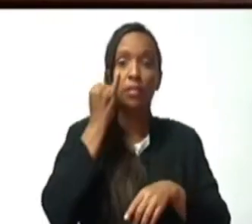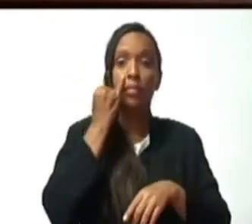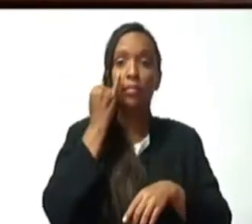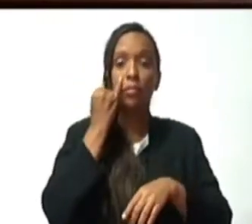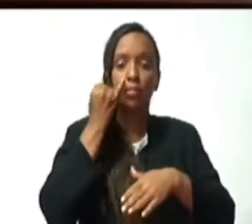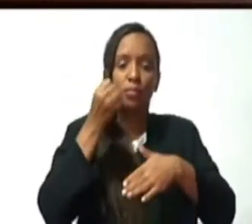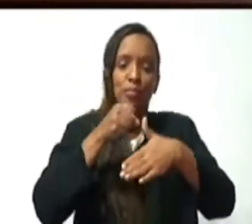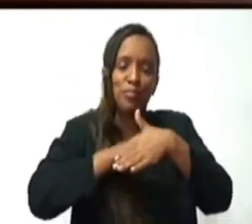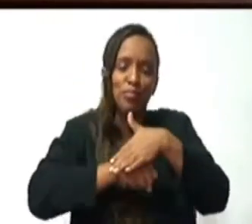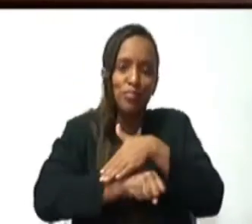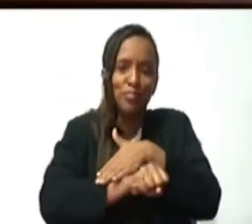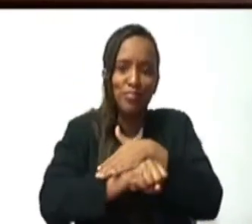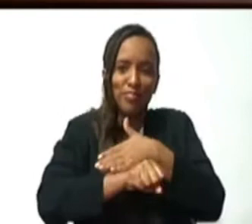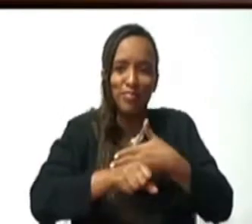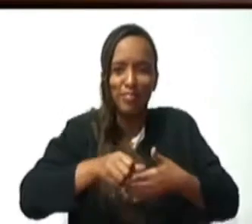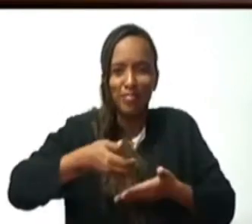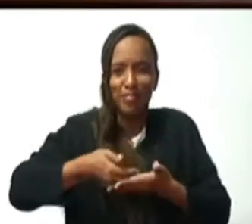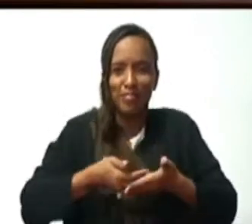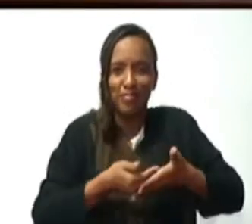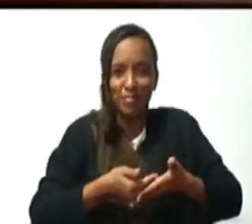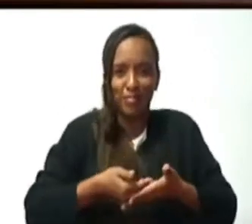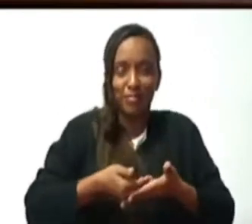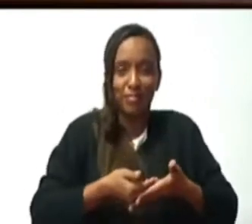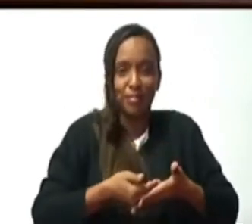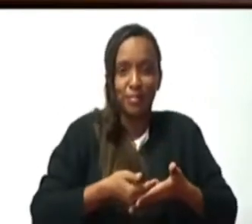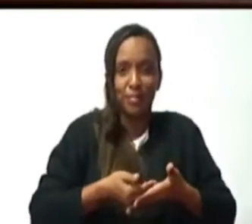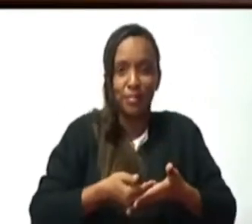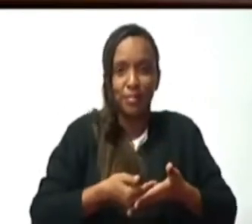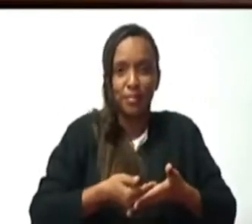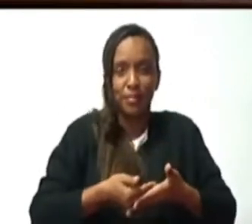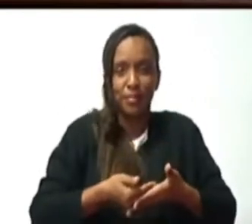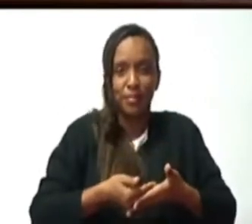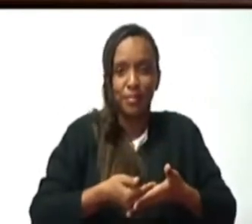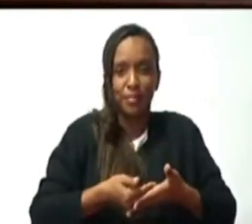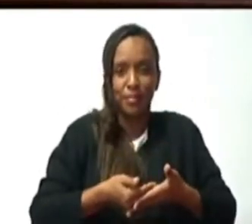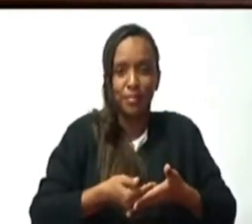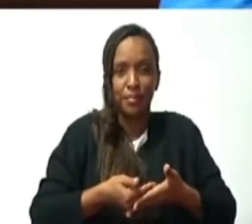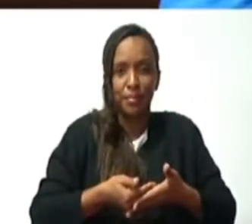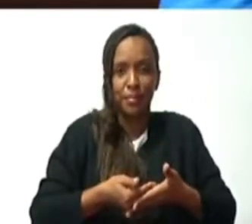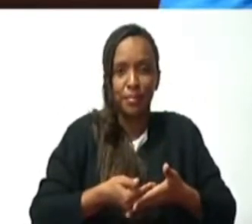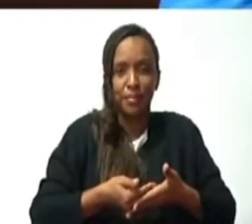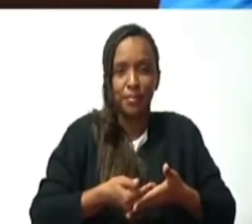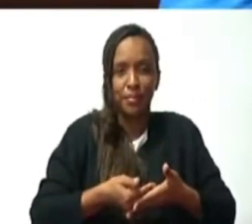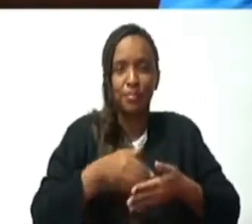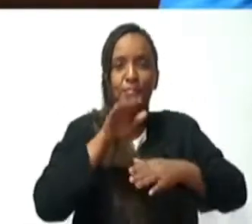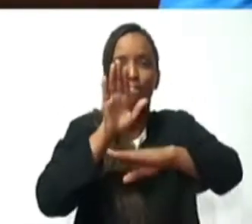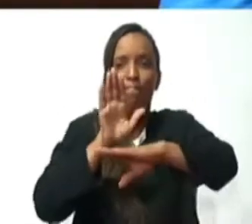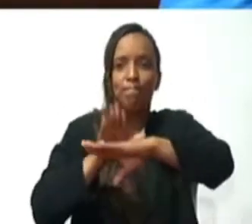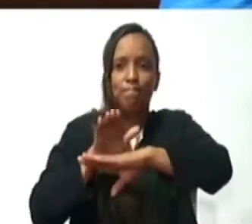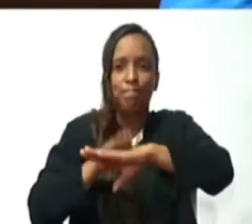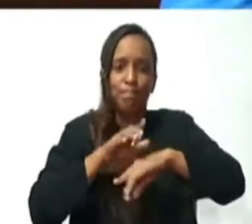parte de la formación. Discúlpeme, diputado. Sí.